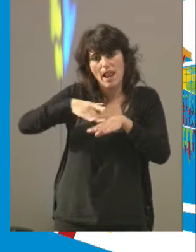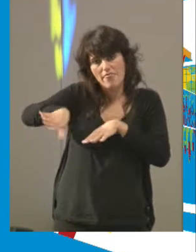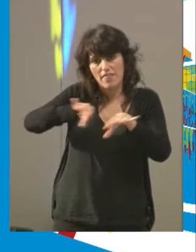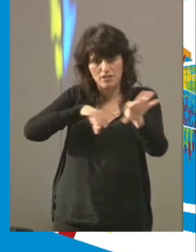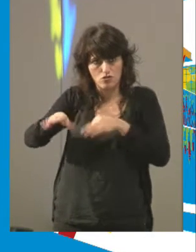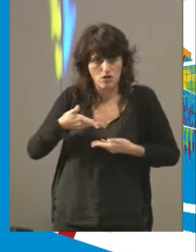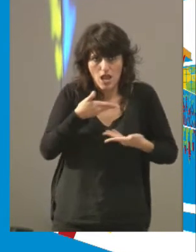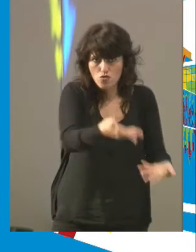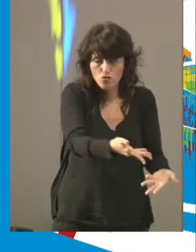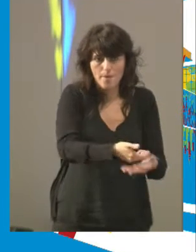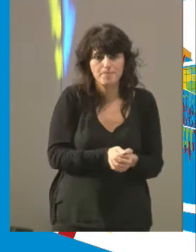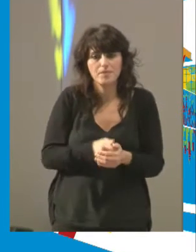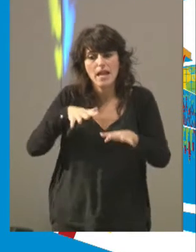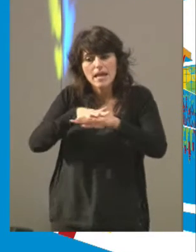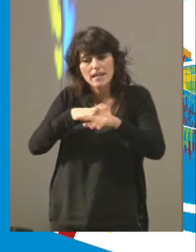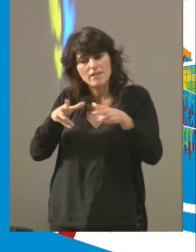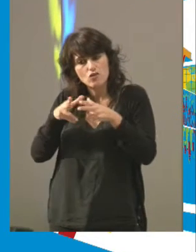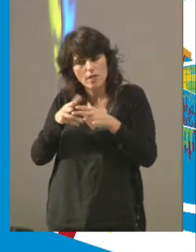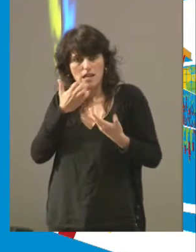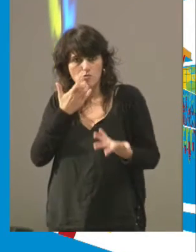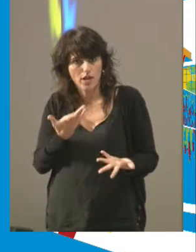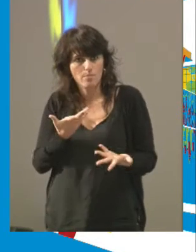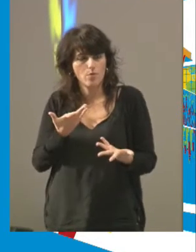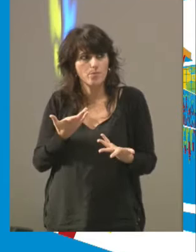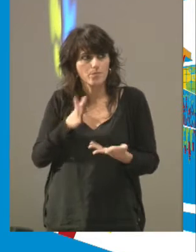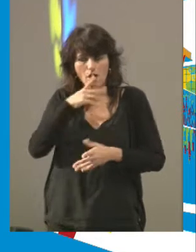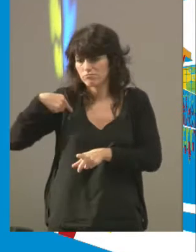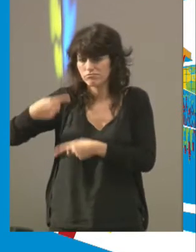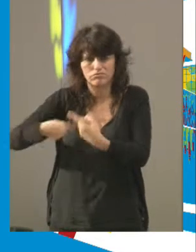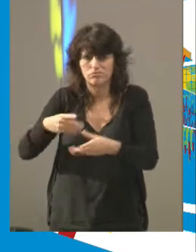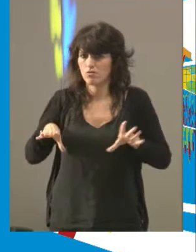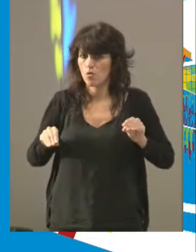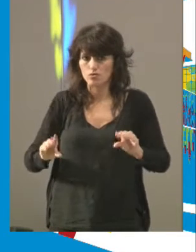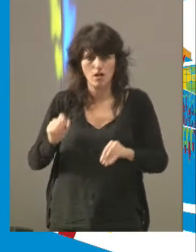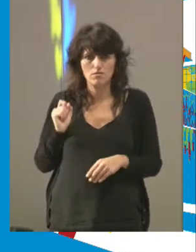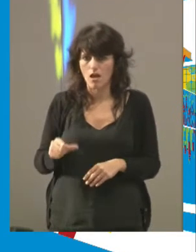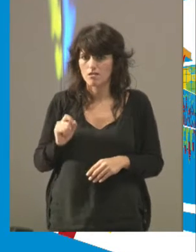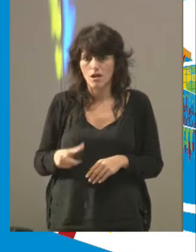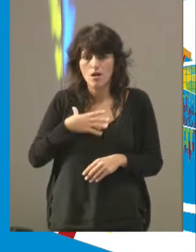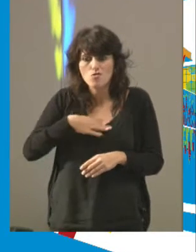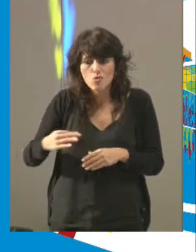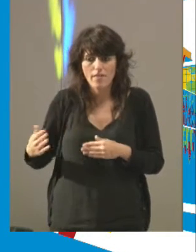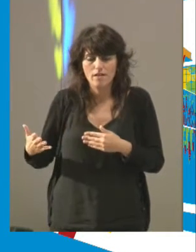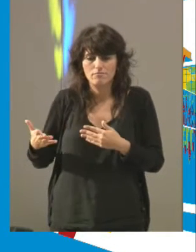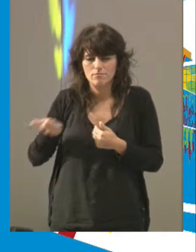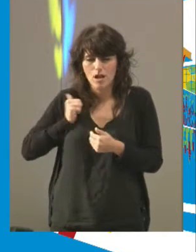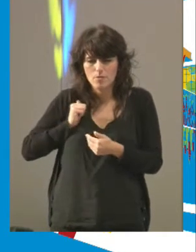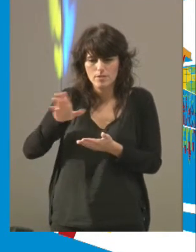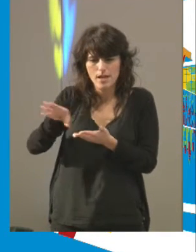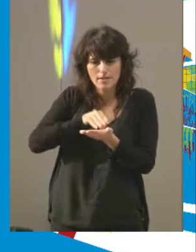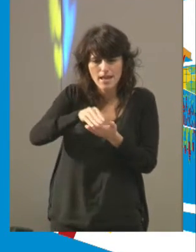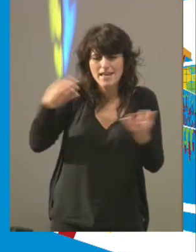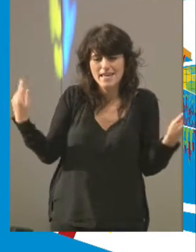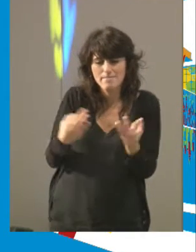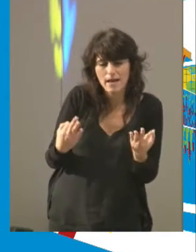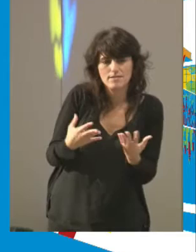Las redes sociales están en el día a día y podemos mezclarlas, podemos sacar jugos, podemos perfilar usuarios, podemos saber lo que